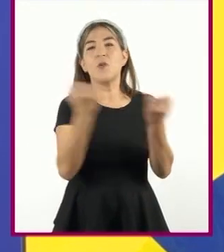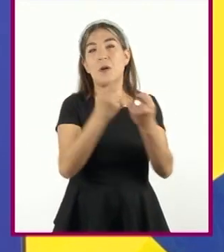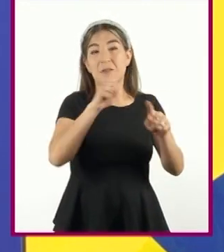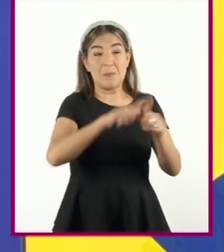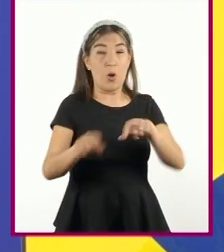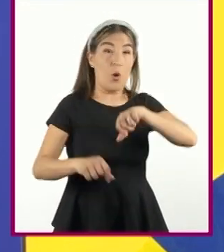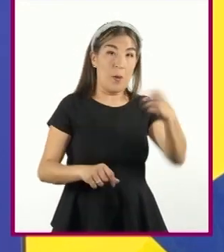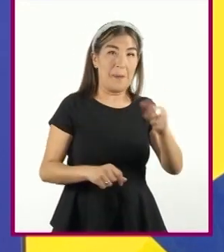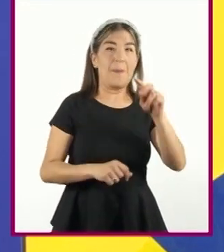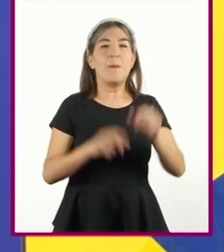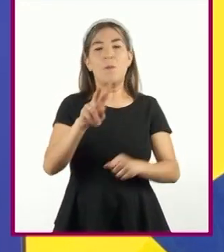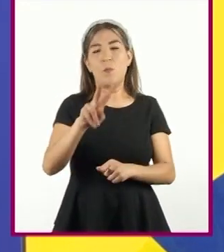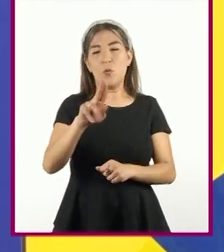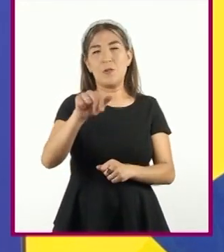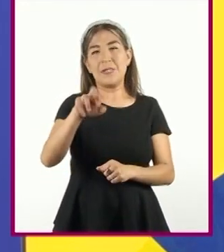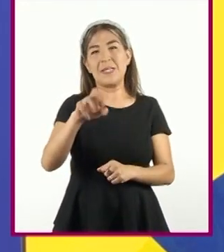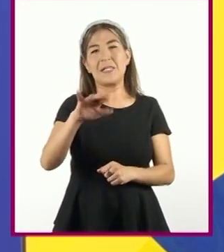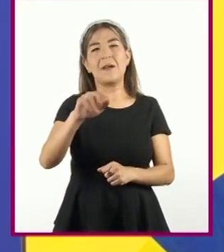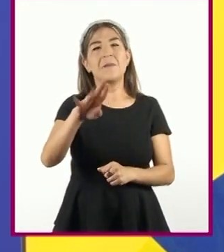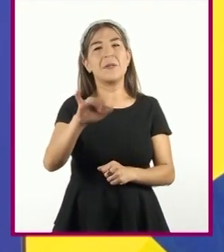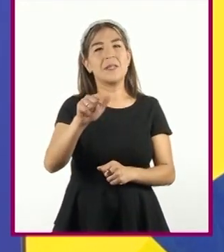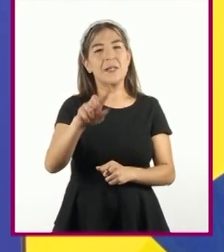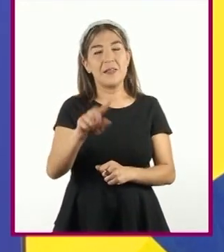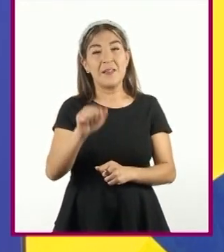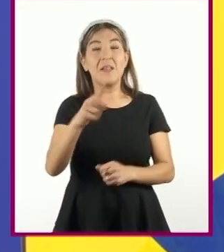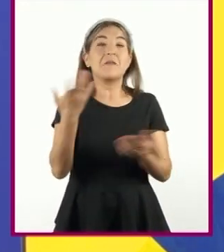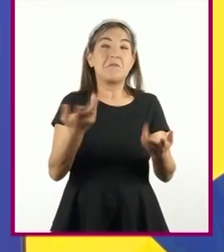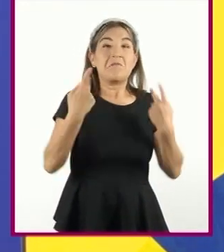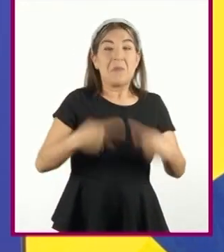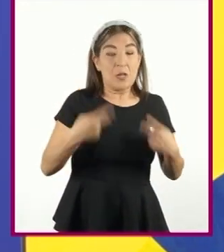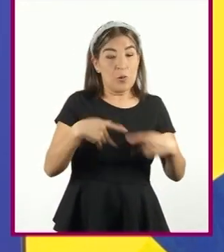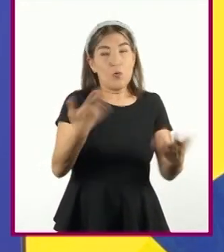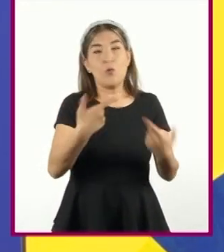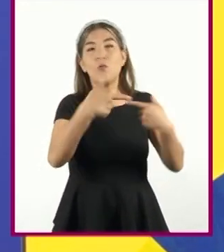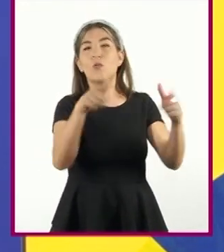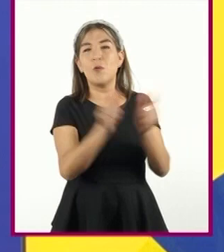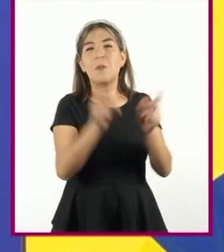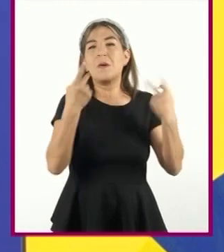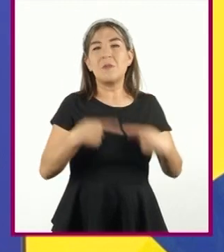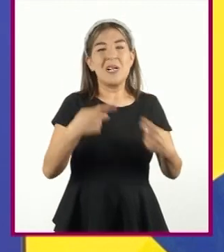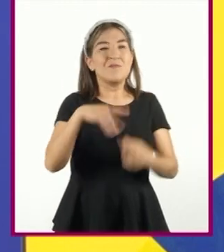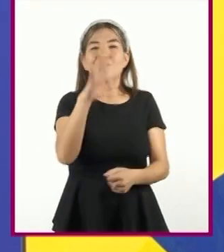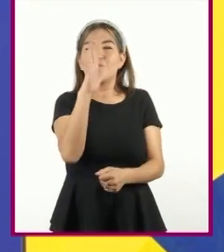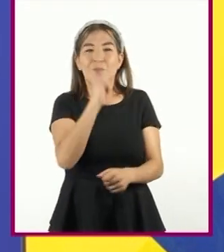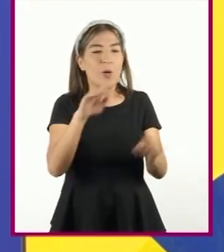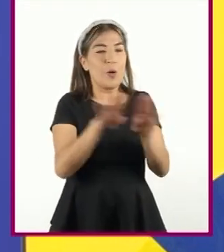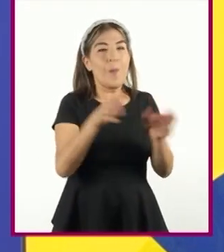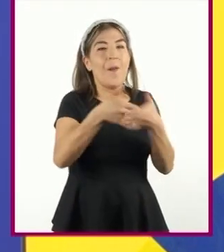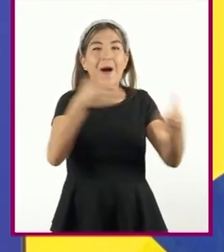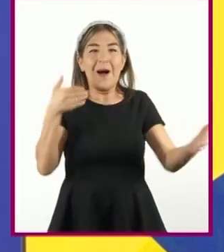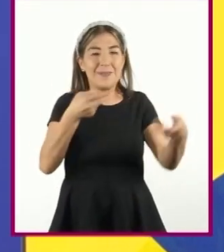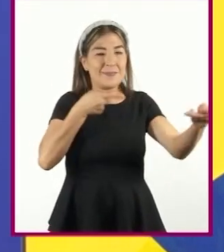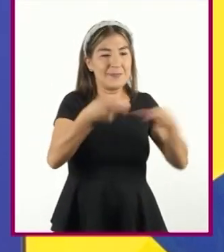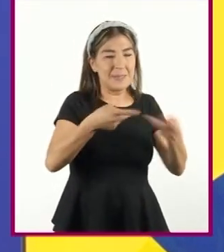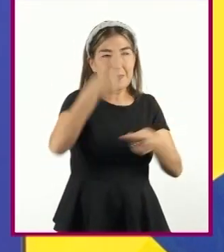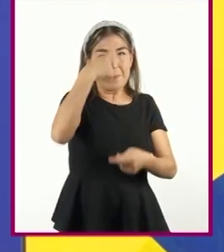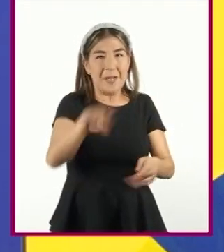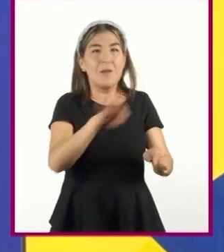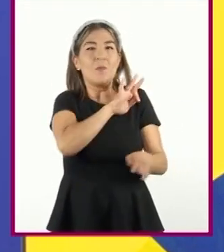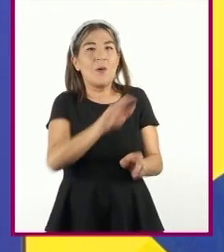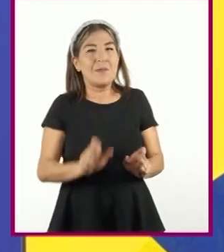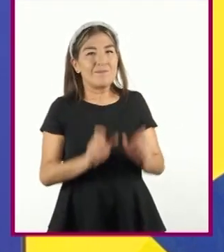vulnerabilidad es la incapacidad de una persona o un grupo de personas para anticiparse, hacer